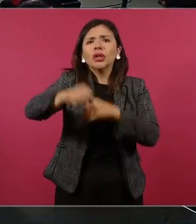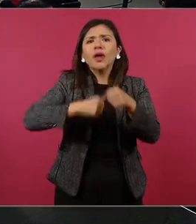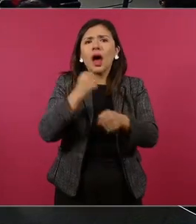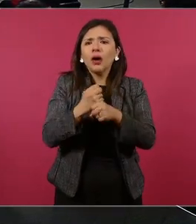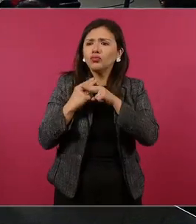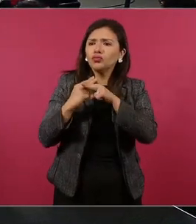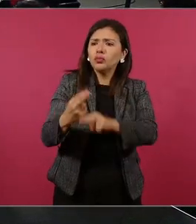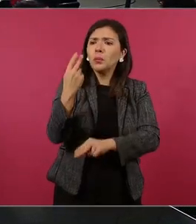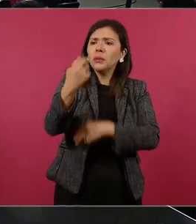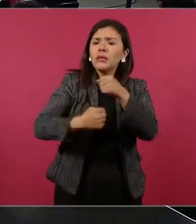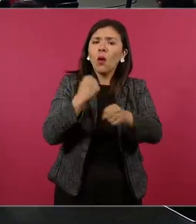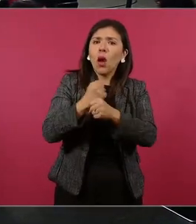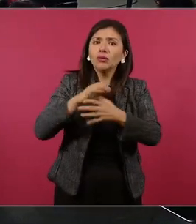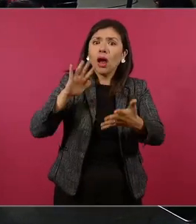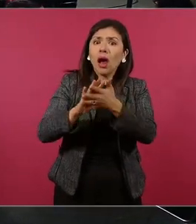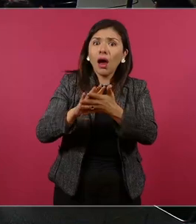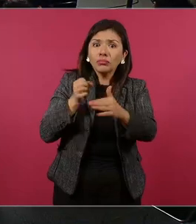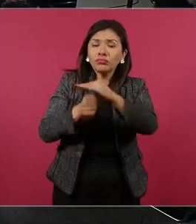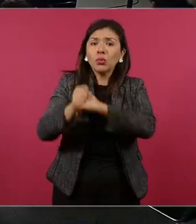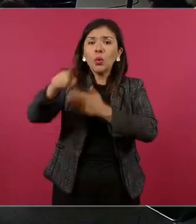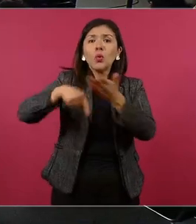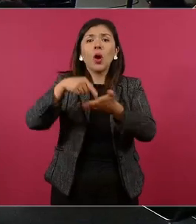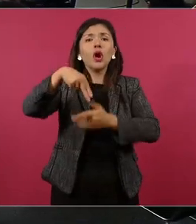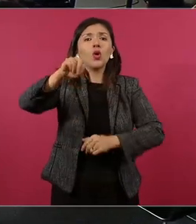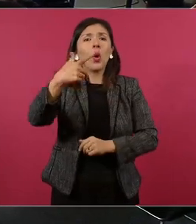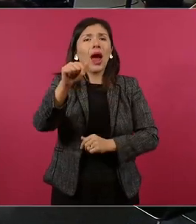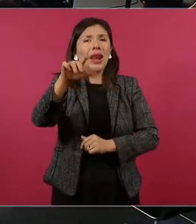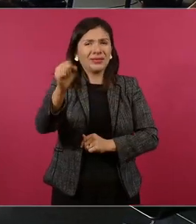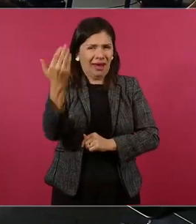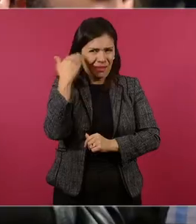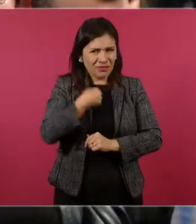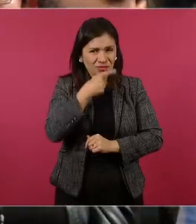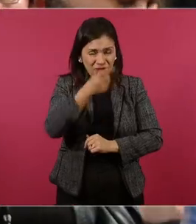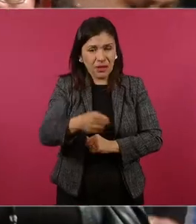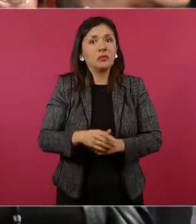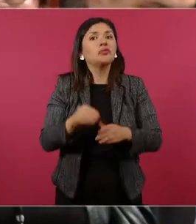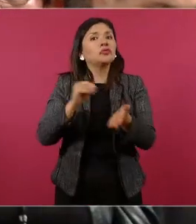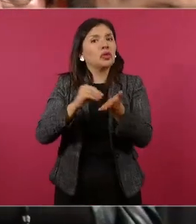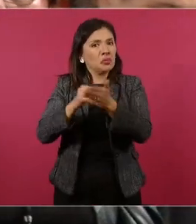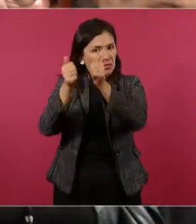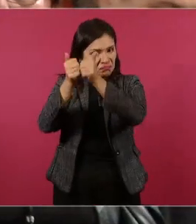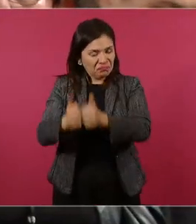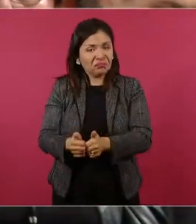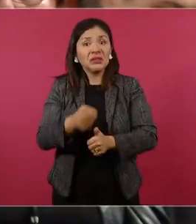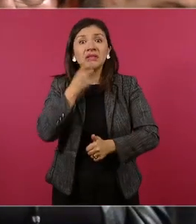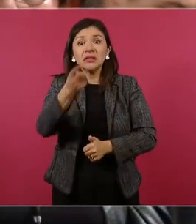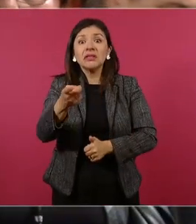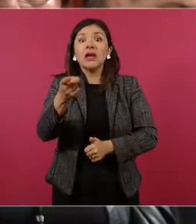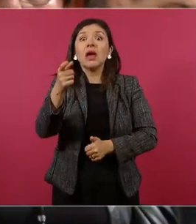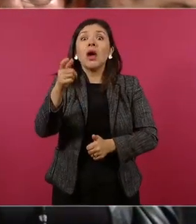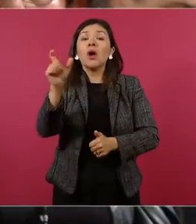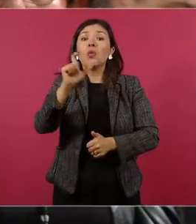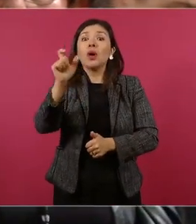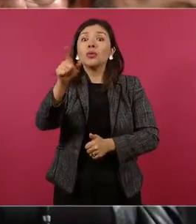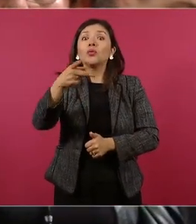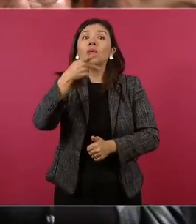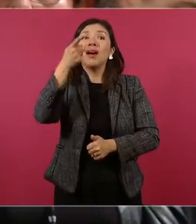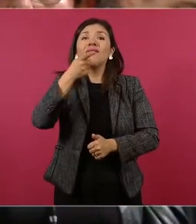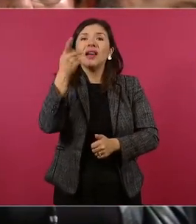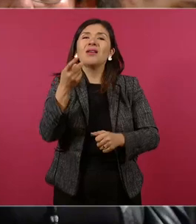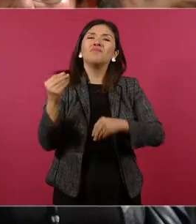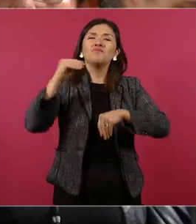25 años preso está en Nogales ya se lo había usted Él sigue ahí dice que ahora quedándose con lo de amnistía a lo mejor